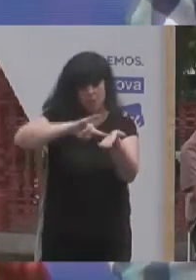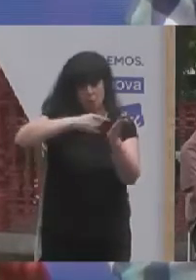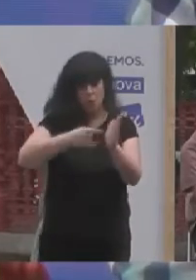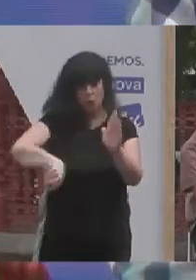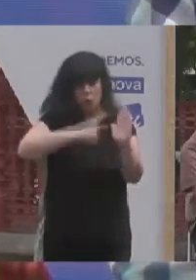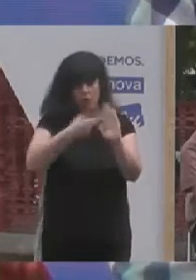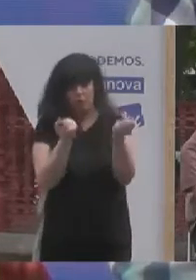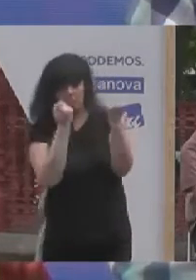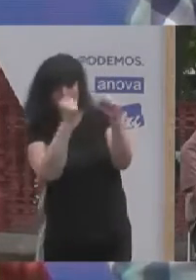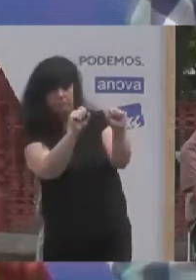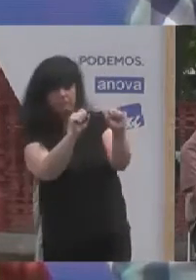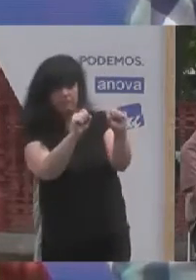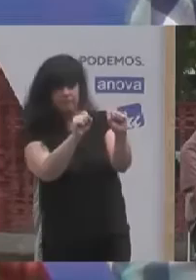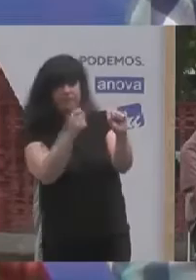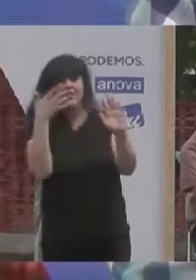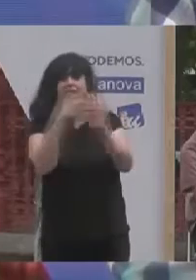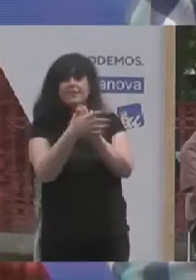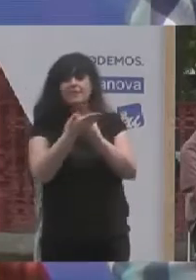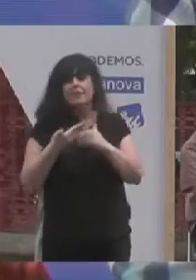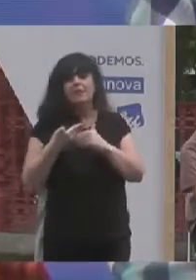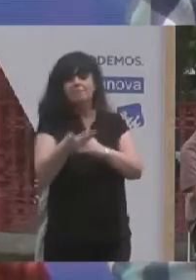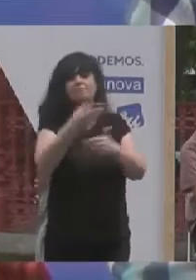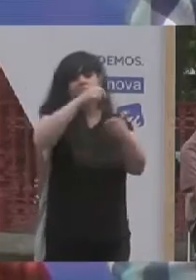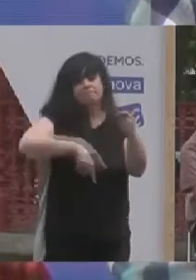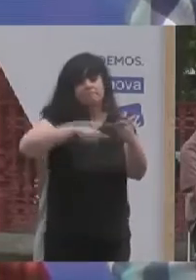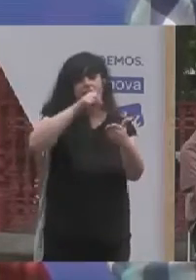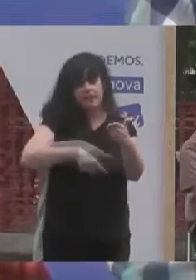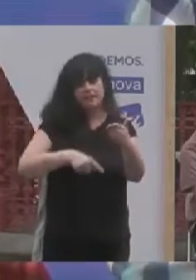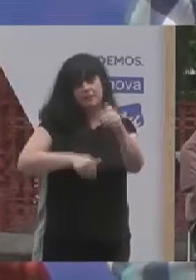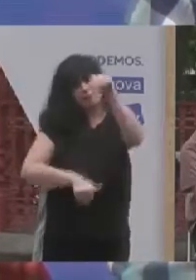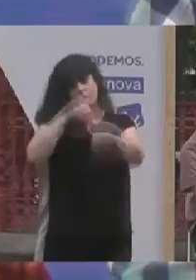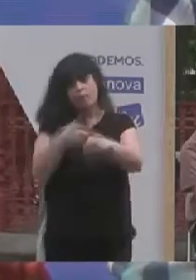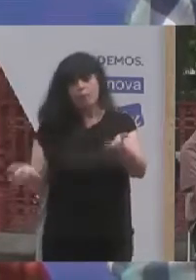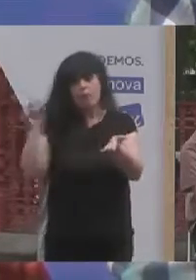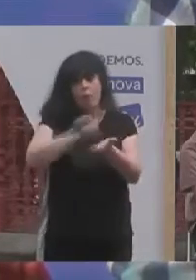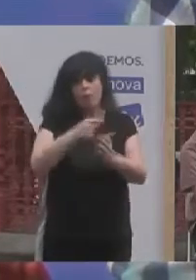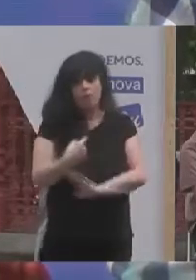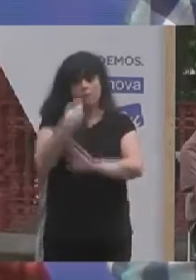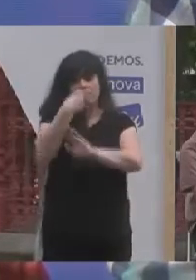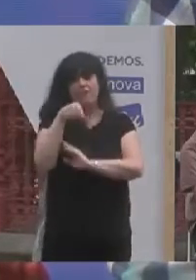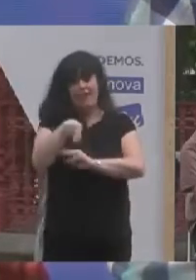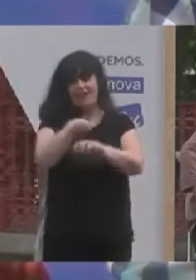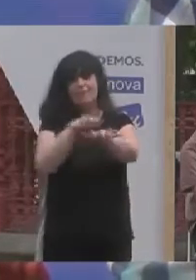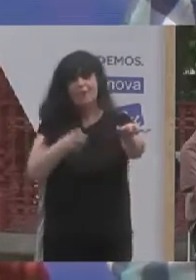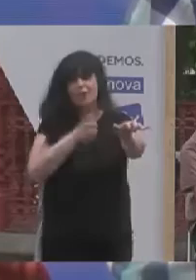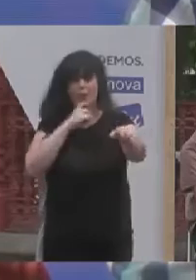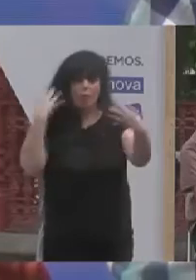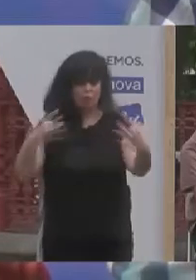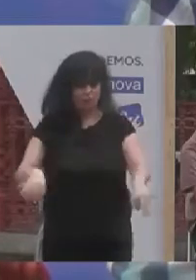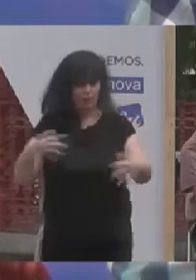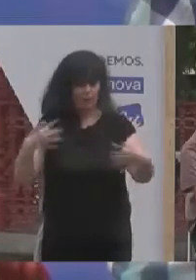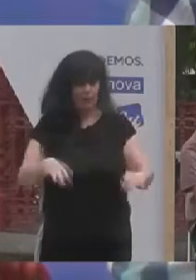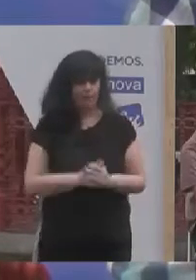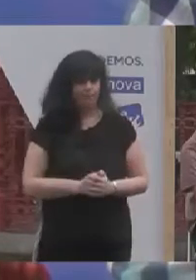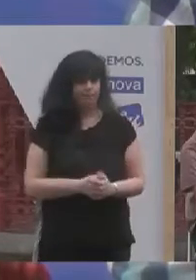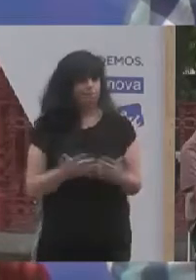a votar meses despois outra vez no Congreso, desta vez con maioría simple. Por isto, o